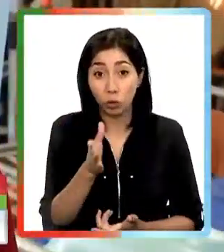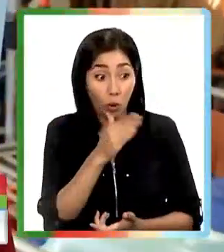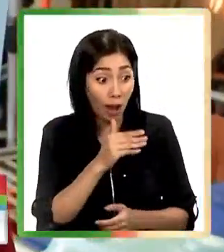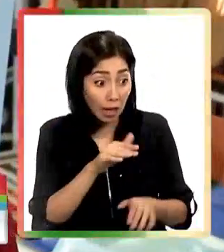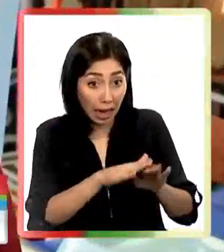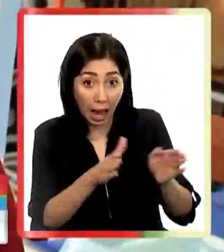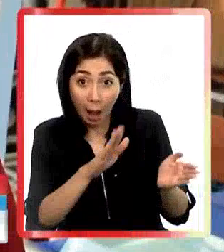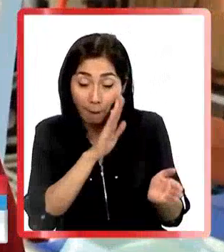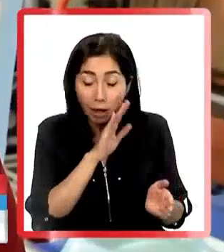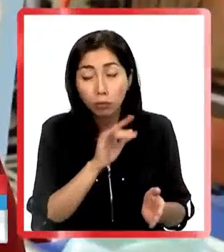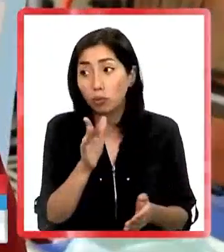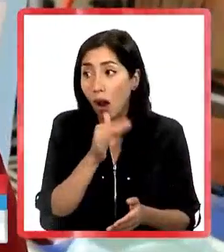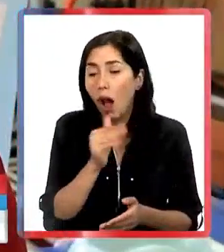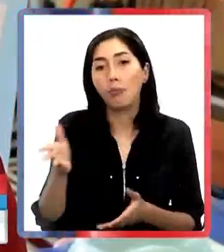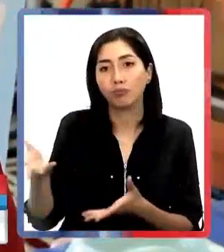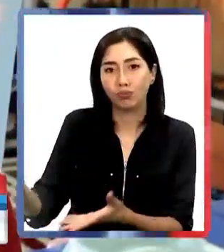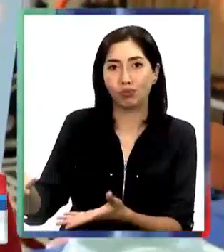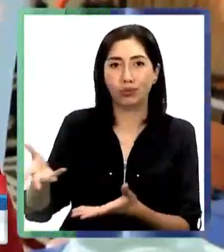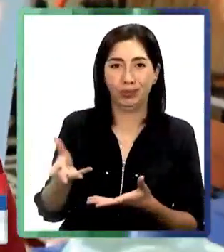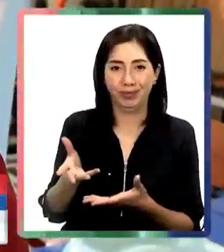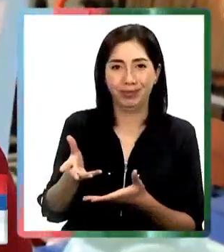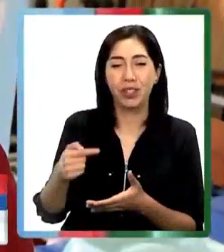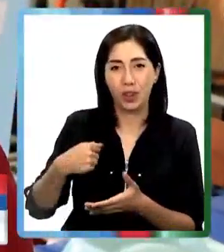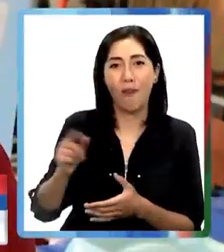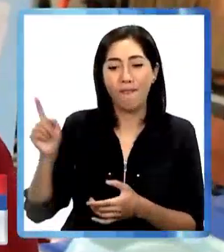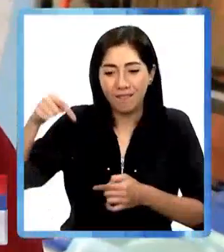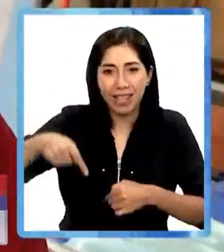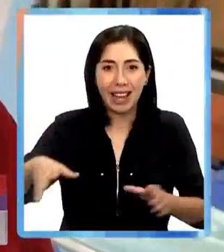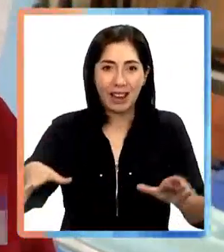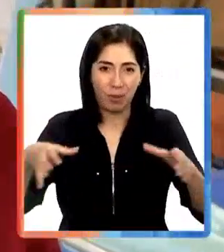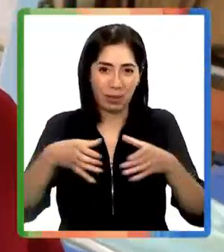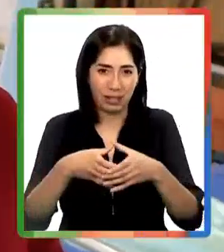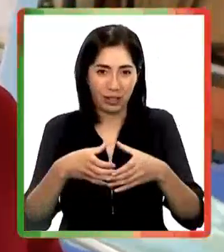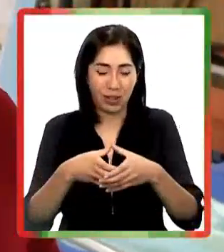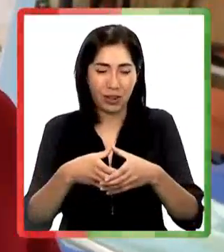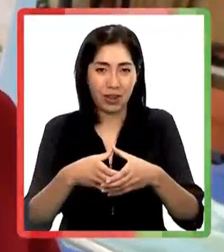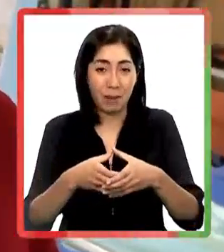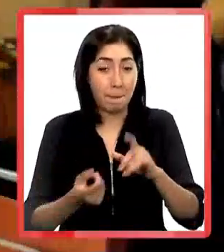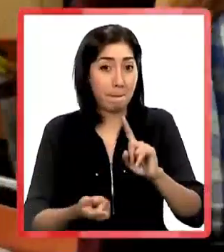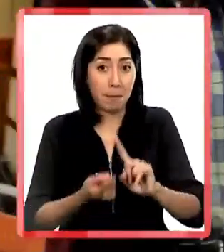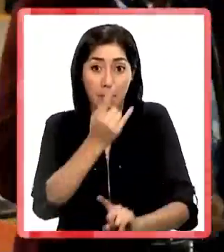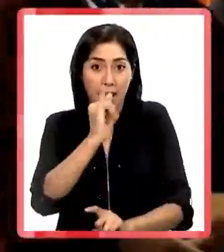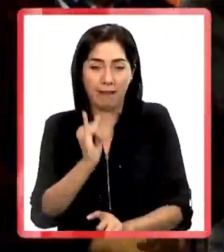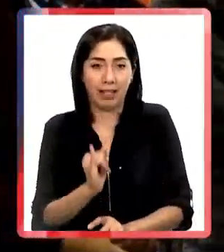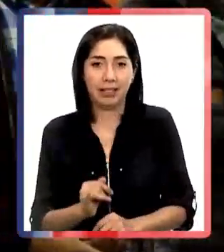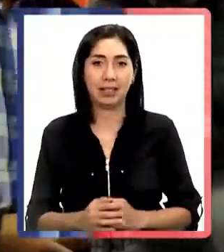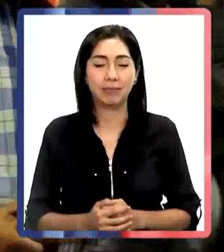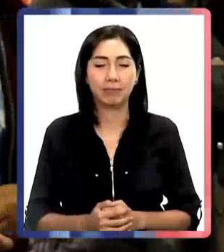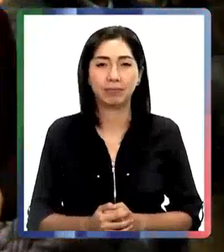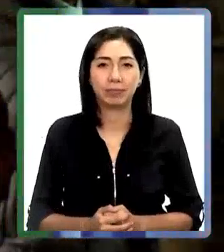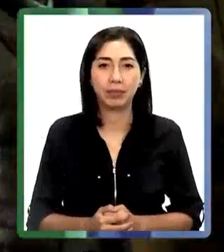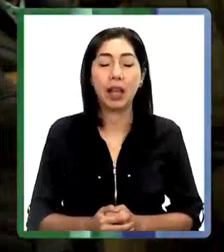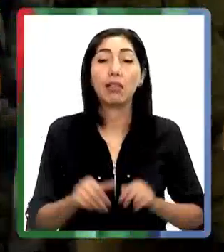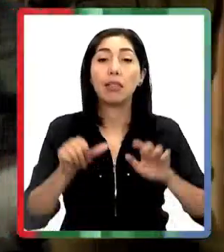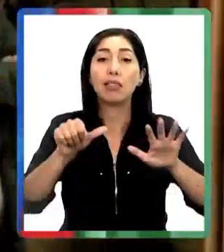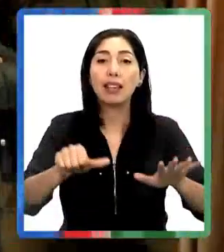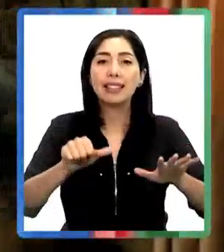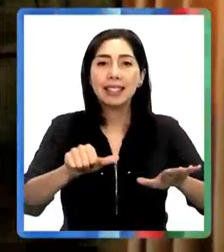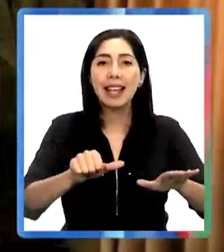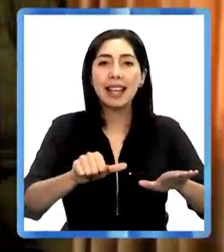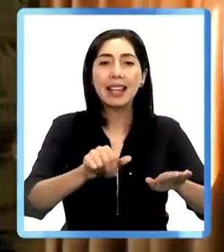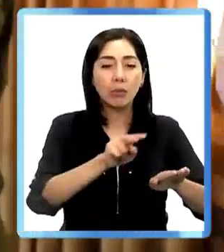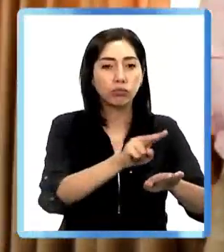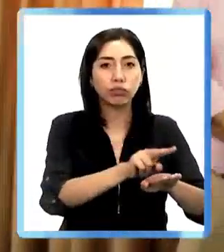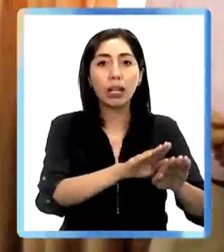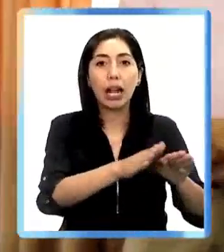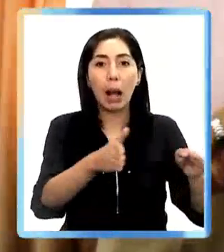mismo y por eso yo vine acá a esta agrupación y la verdad que primera vez. 16 catres clínicos.